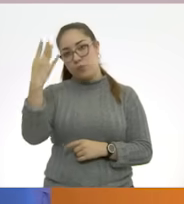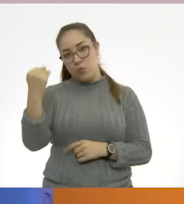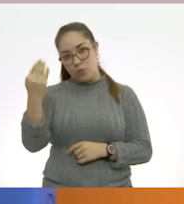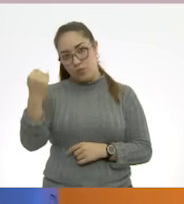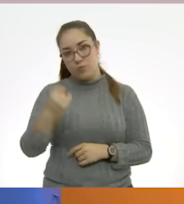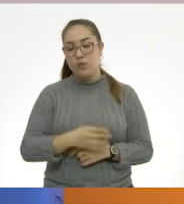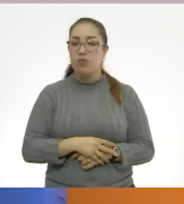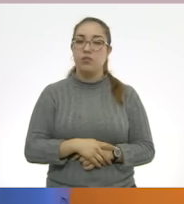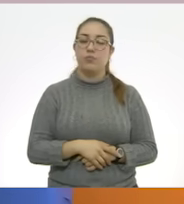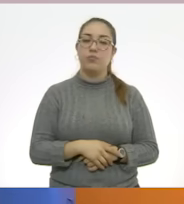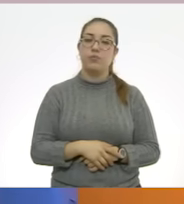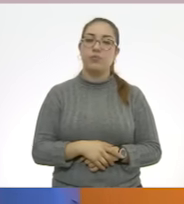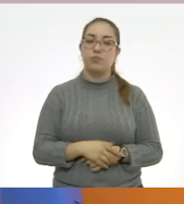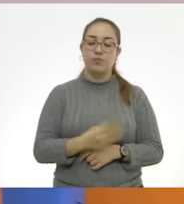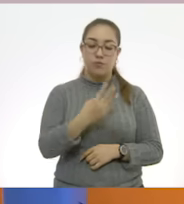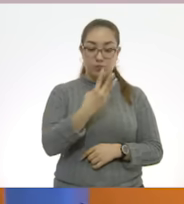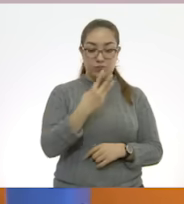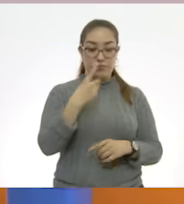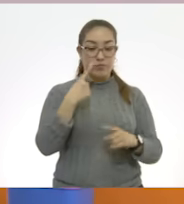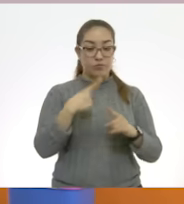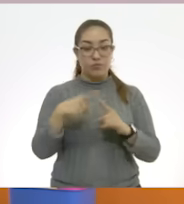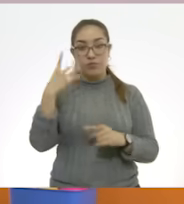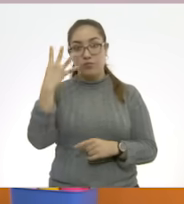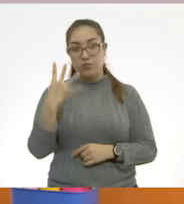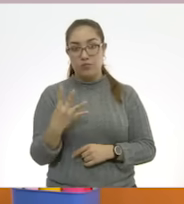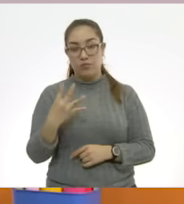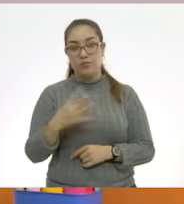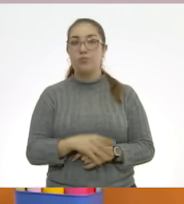9, 3 por 4